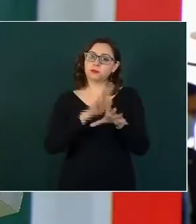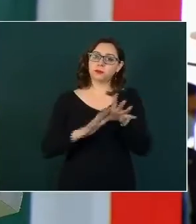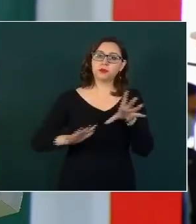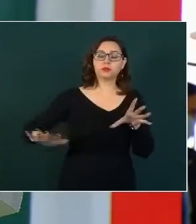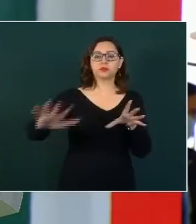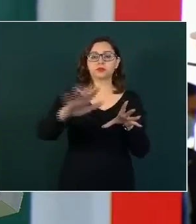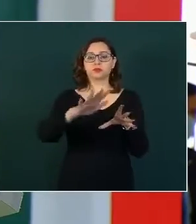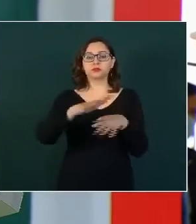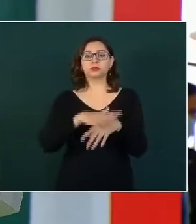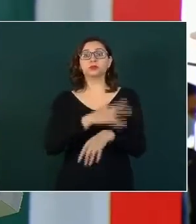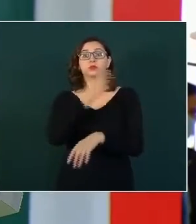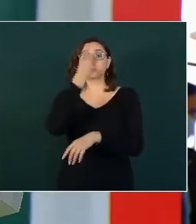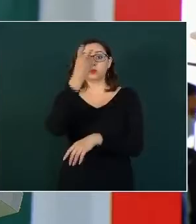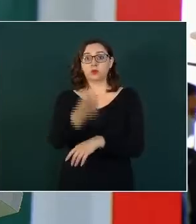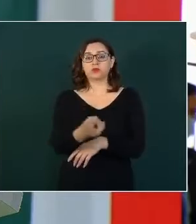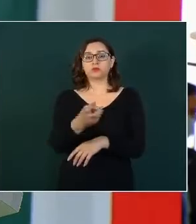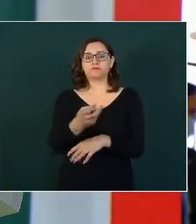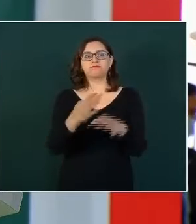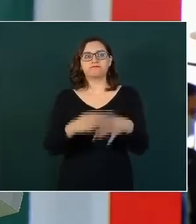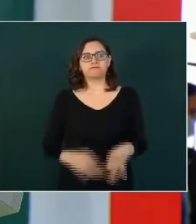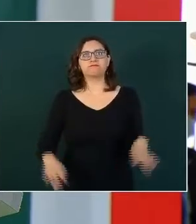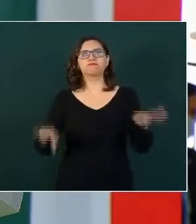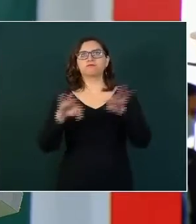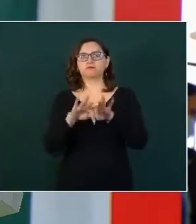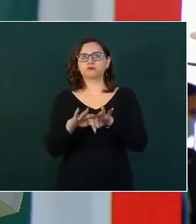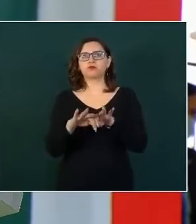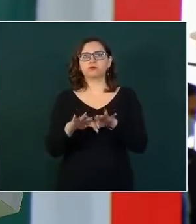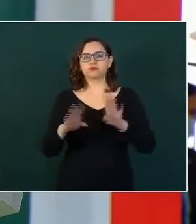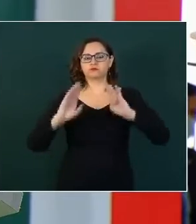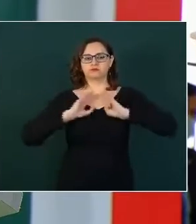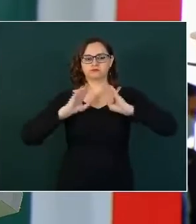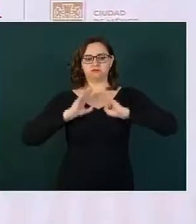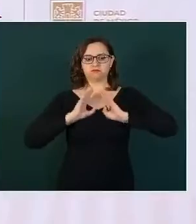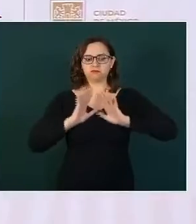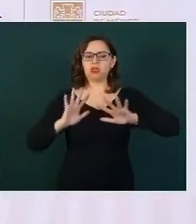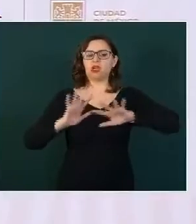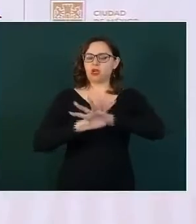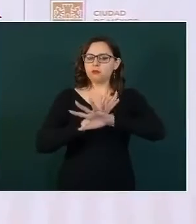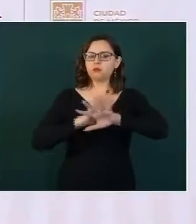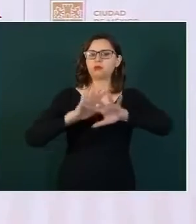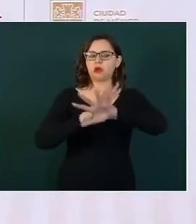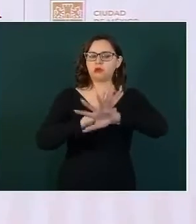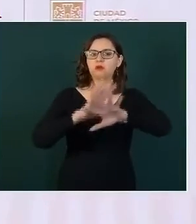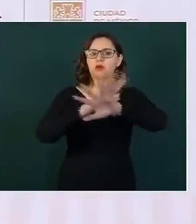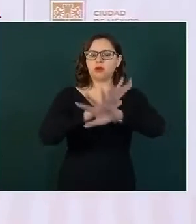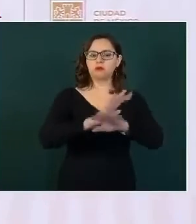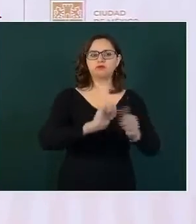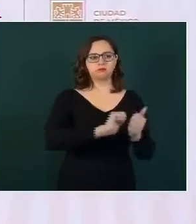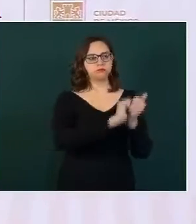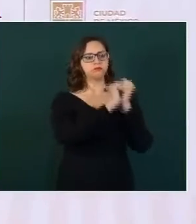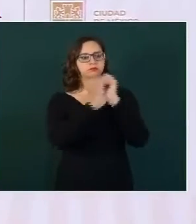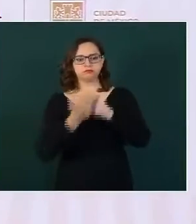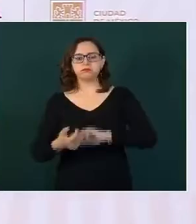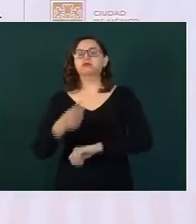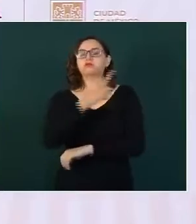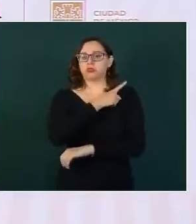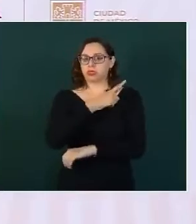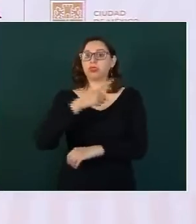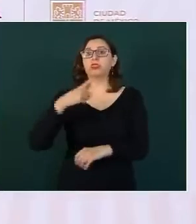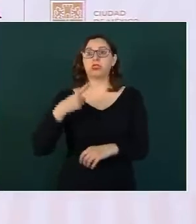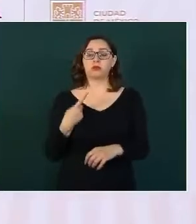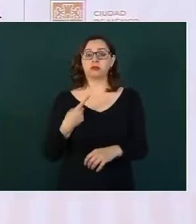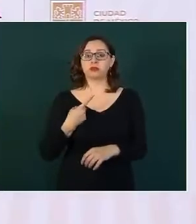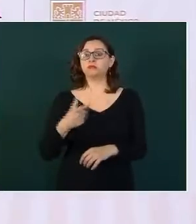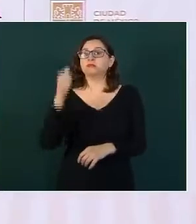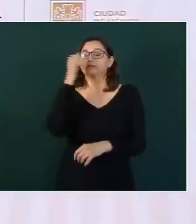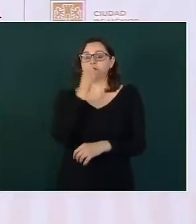Por ello, la necesidad de evolucionar es constante y siempre se basa en una planeación bien estructurada y definida. De